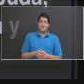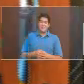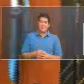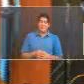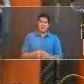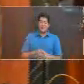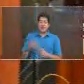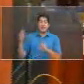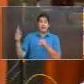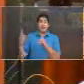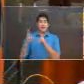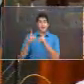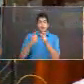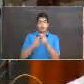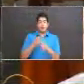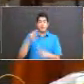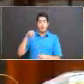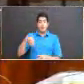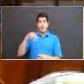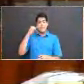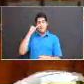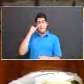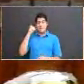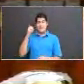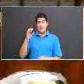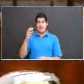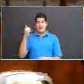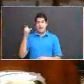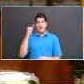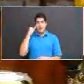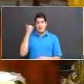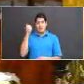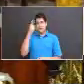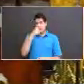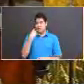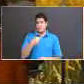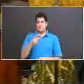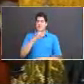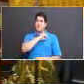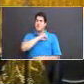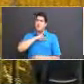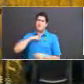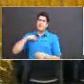Se encontró con Micaías. Fue sacerdote de Micaías.